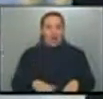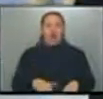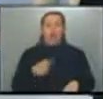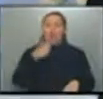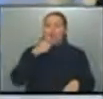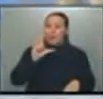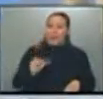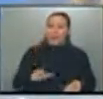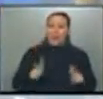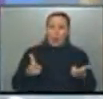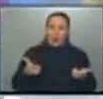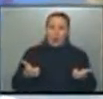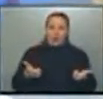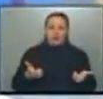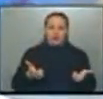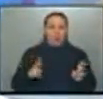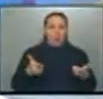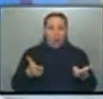no tenemos.